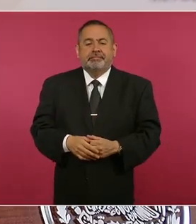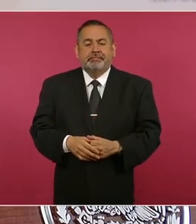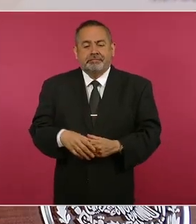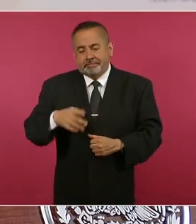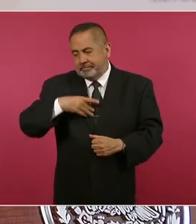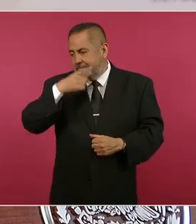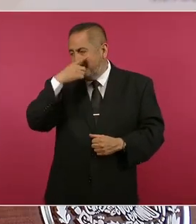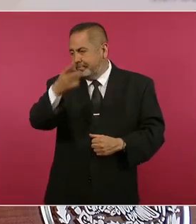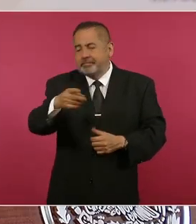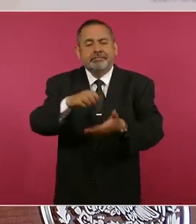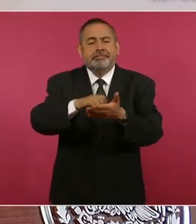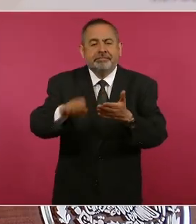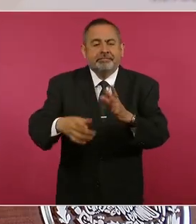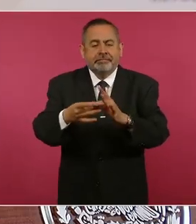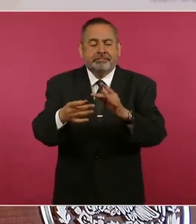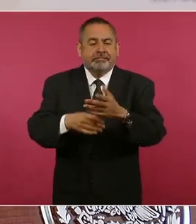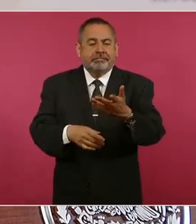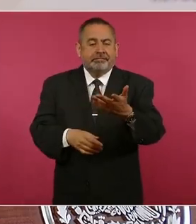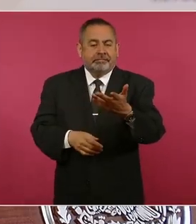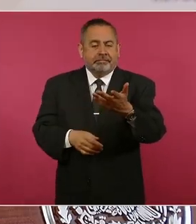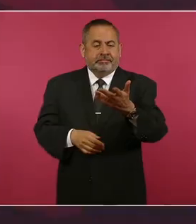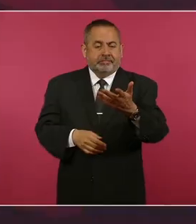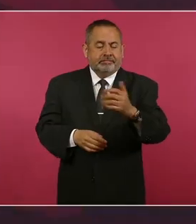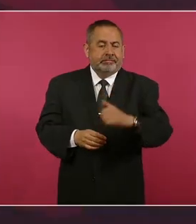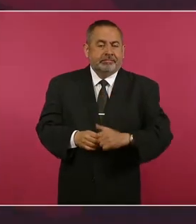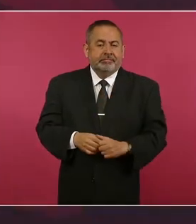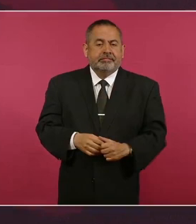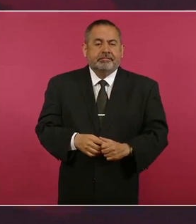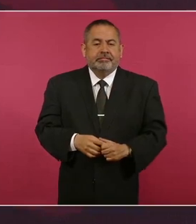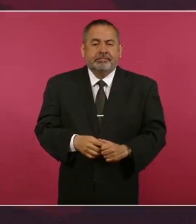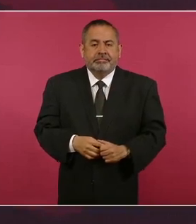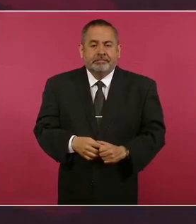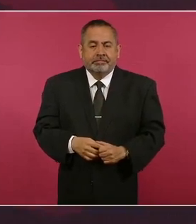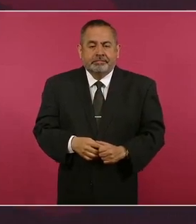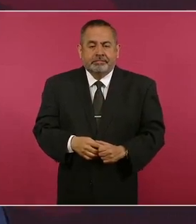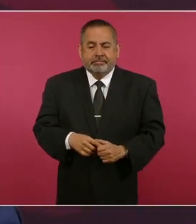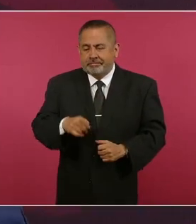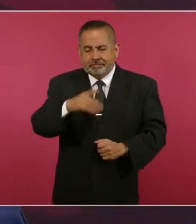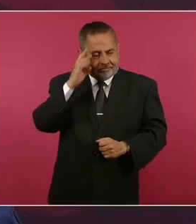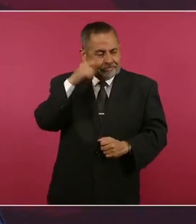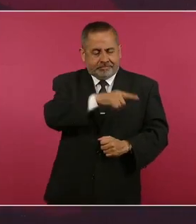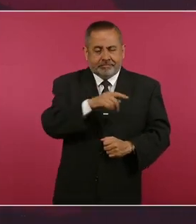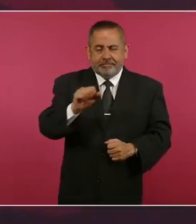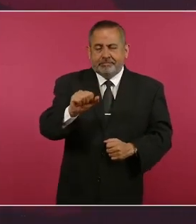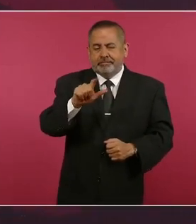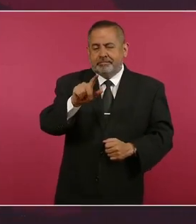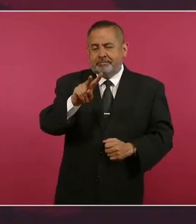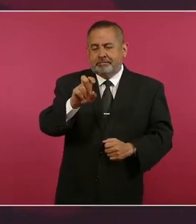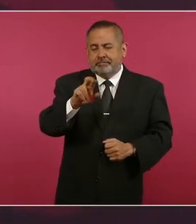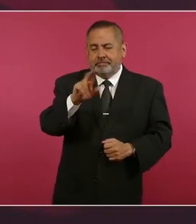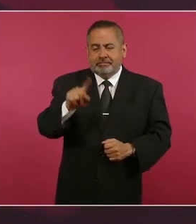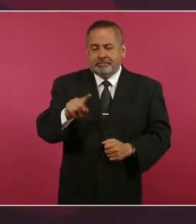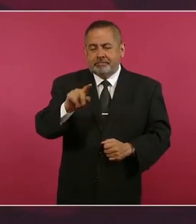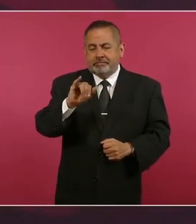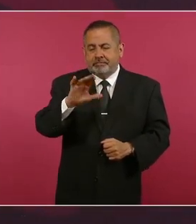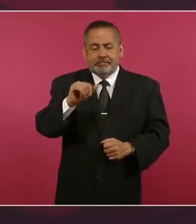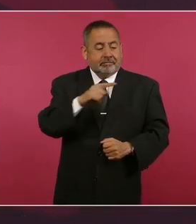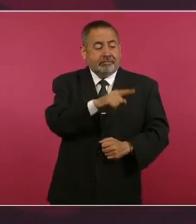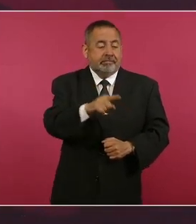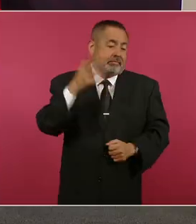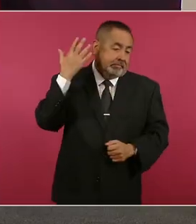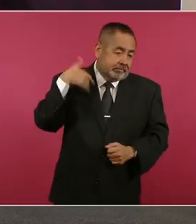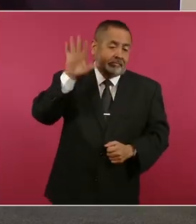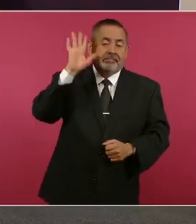dicho, por ejemplo, que interviene este señor Álvarez y Casa, que era secretario de la